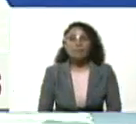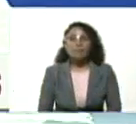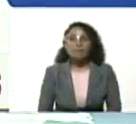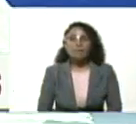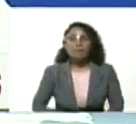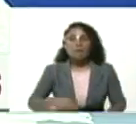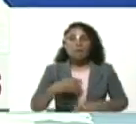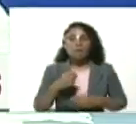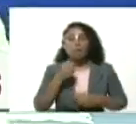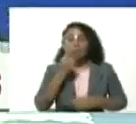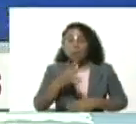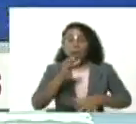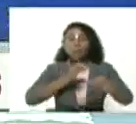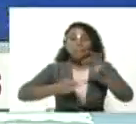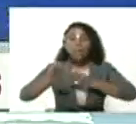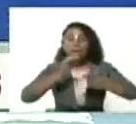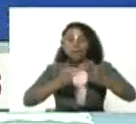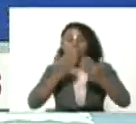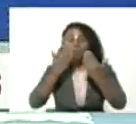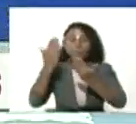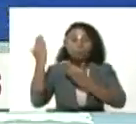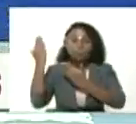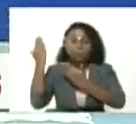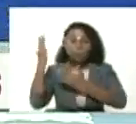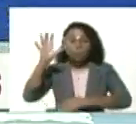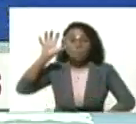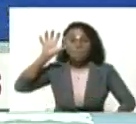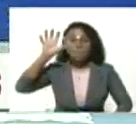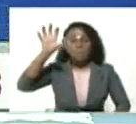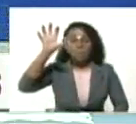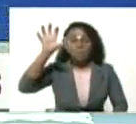Muy buena explicación. Fíjense, está el mapa